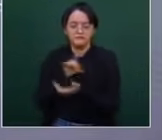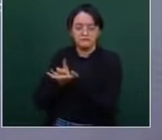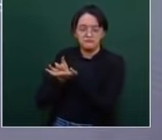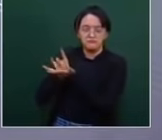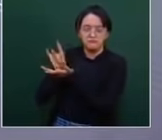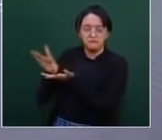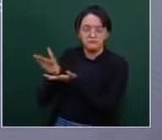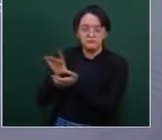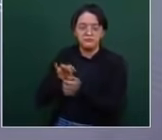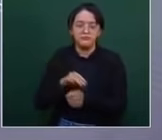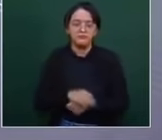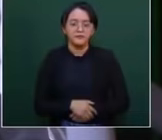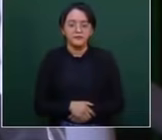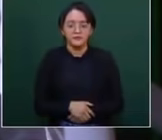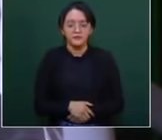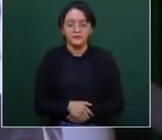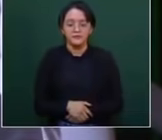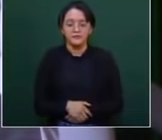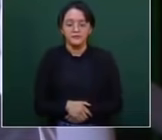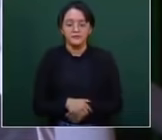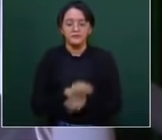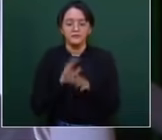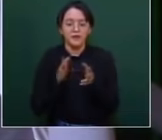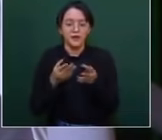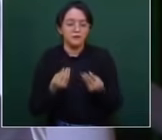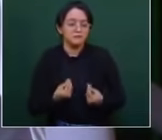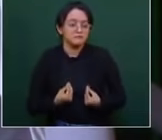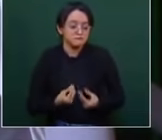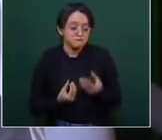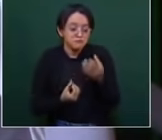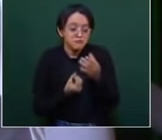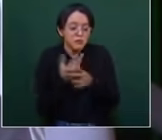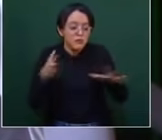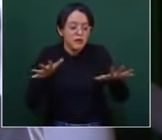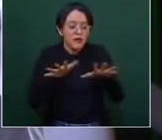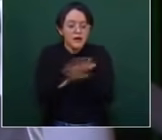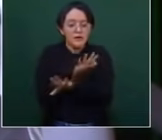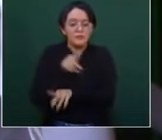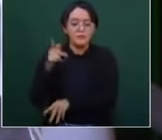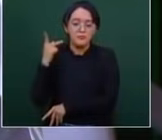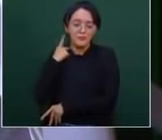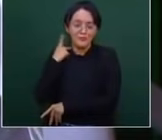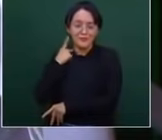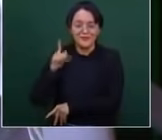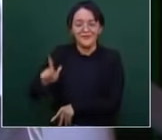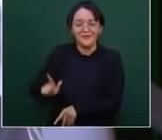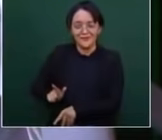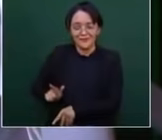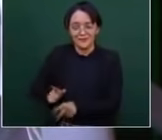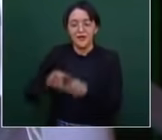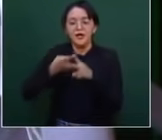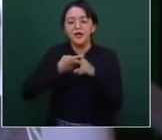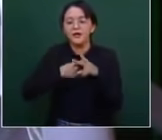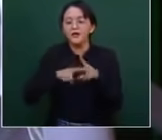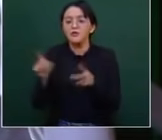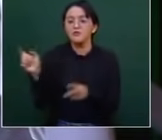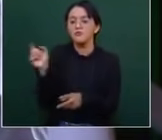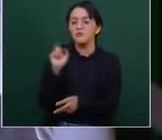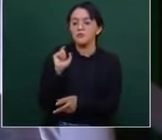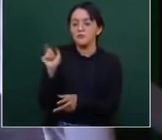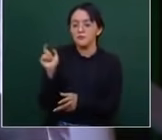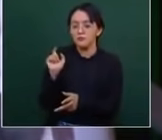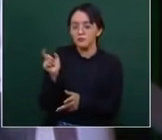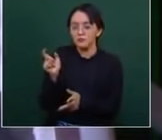Téngase en cuenta que la nueva vida política de la nación mexicana comenzó con el absurdo